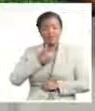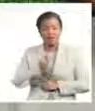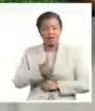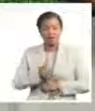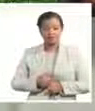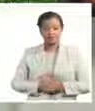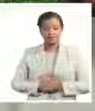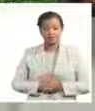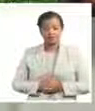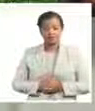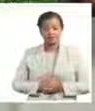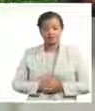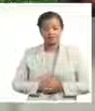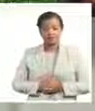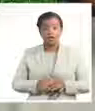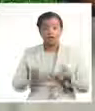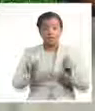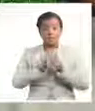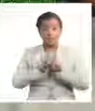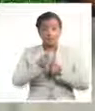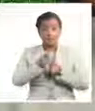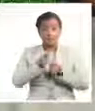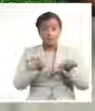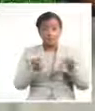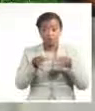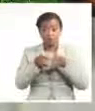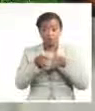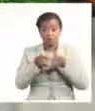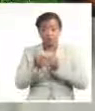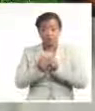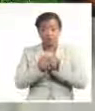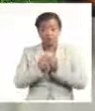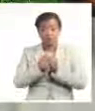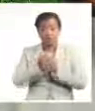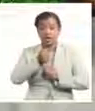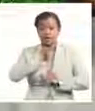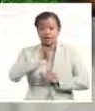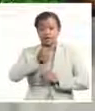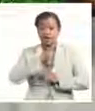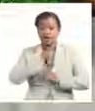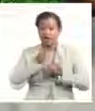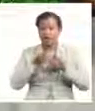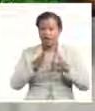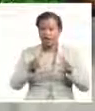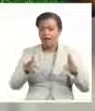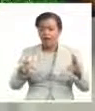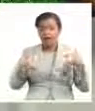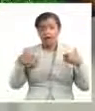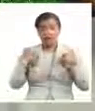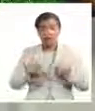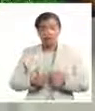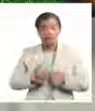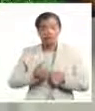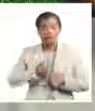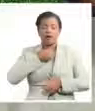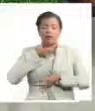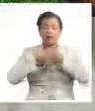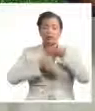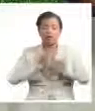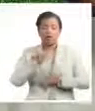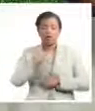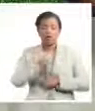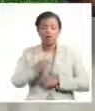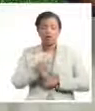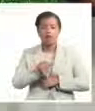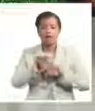este fragmento de las declaraciones del comisionado corresponden a una entrevista más larga donde el directivo valora también lo